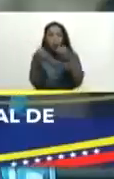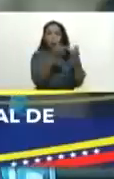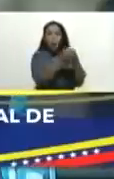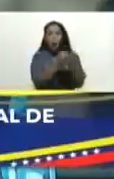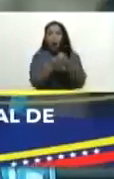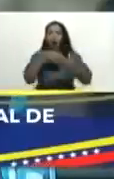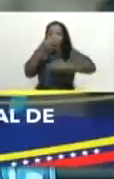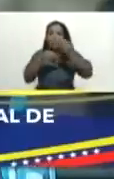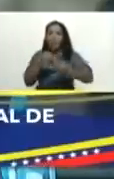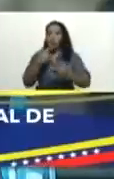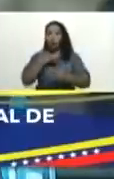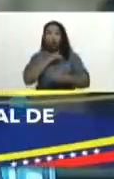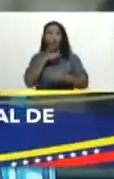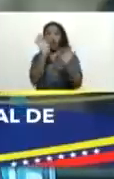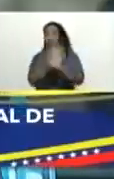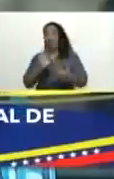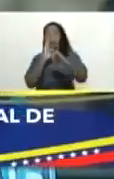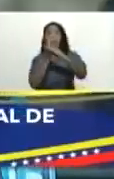no detenernos